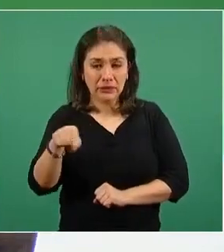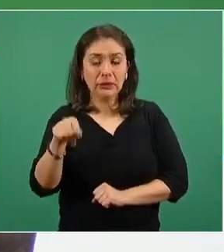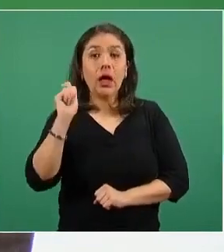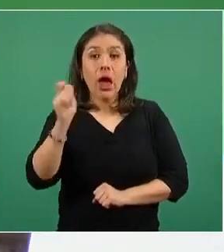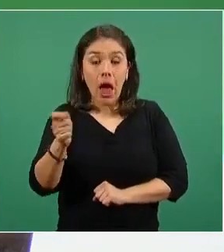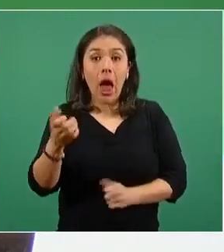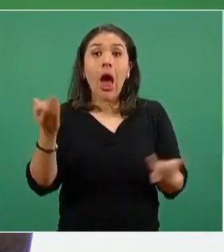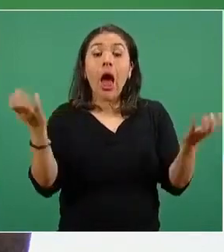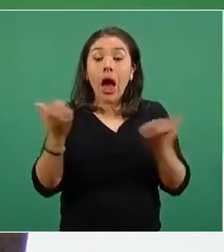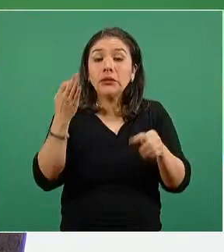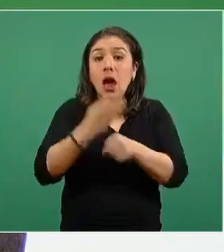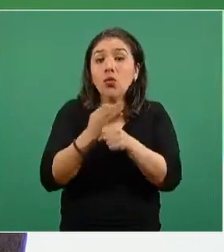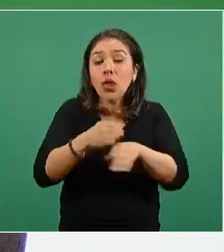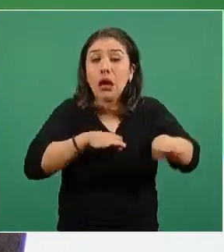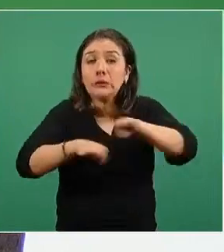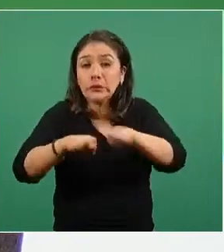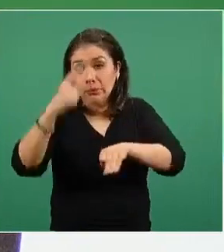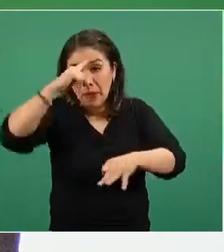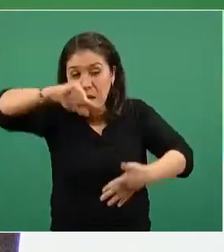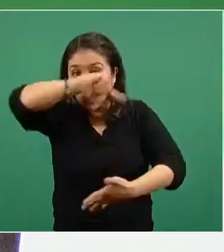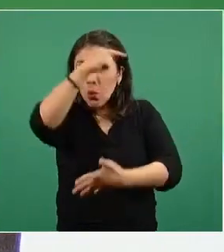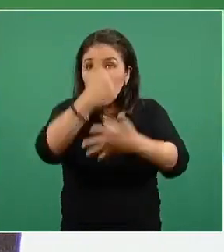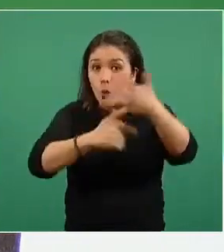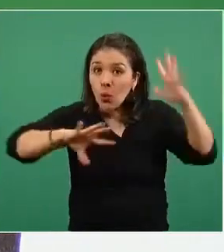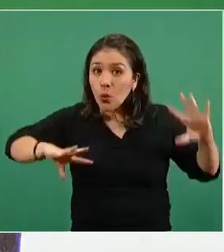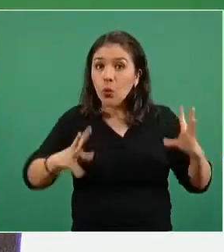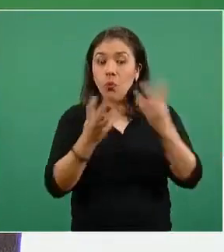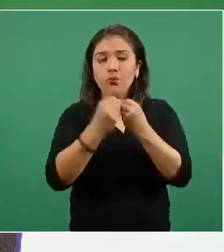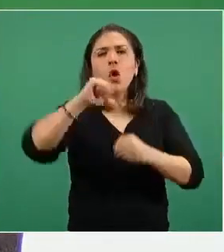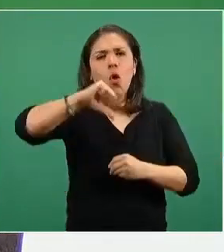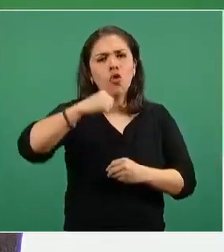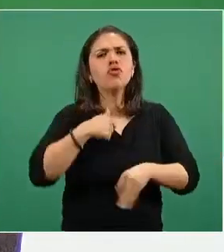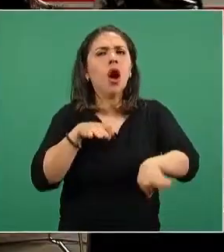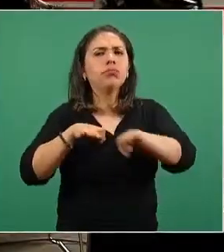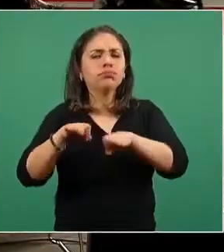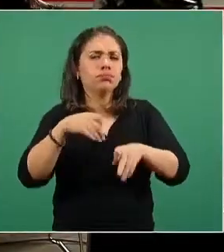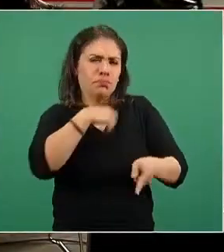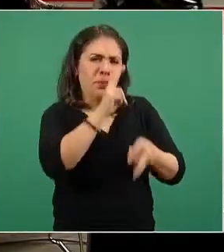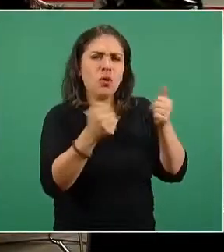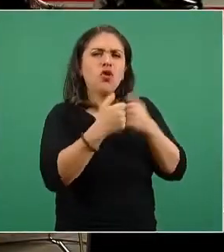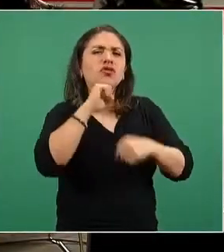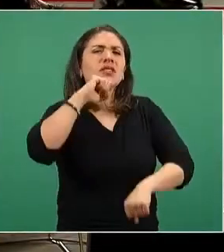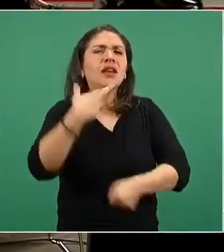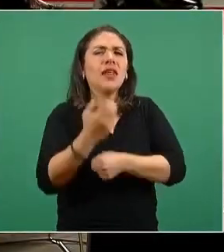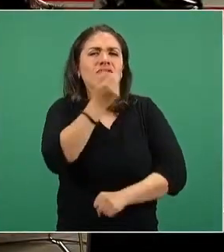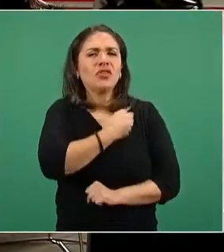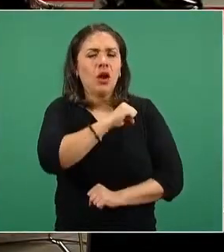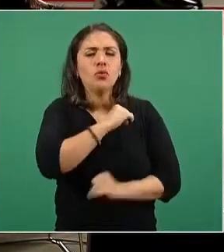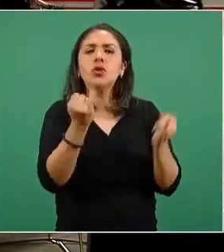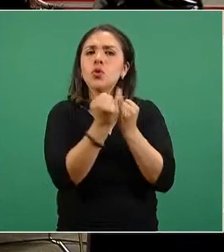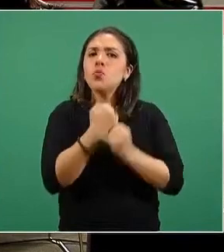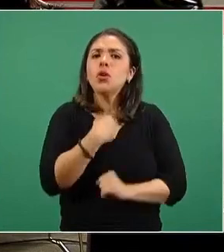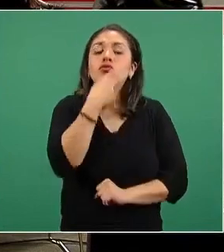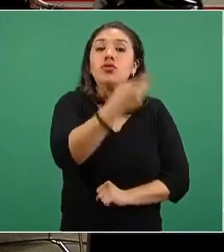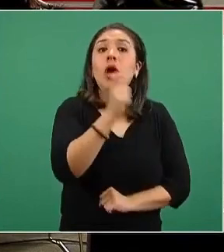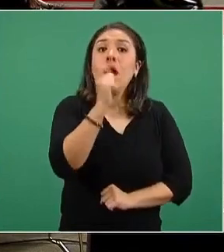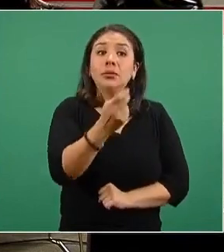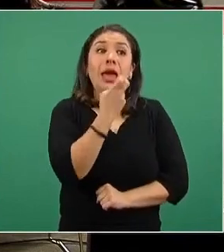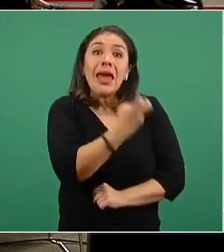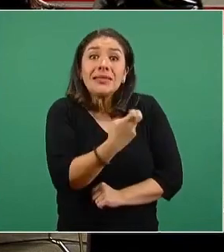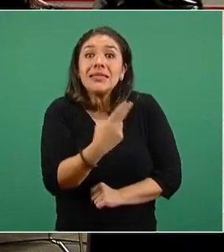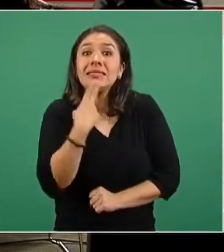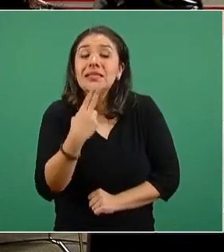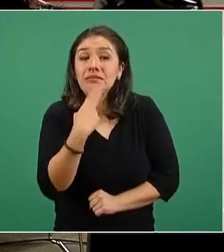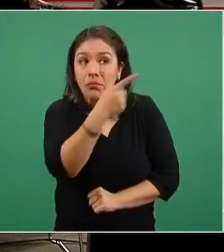están ayudándonos a integrar este censo. Hoy que lo hablamos con las secretarias y secretarios de salud, también les indicamos que va a ser muy benéfico